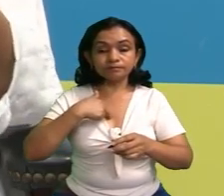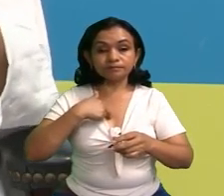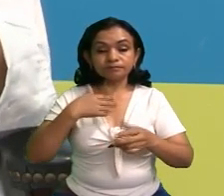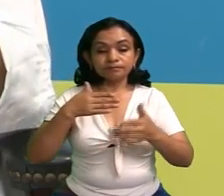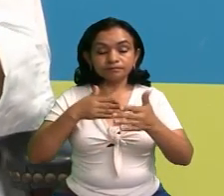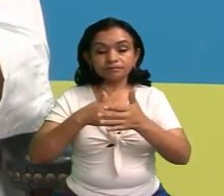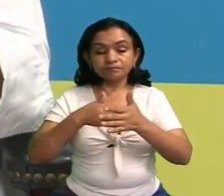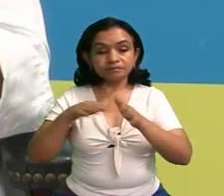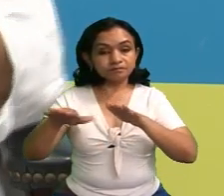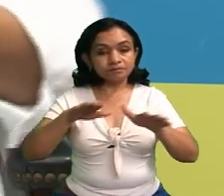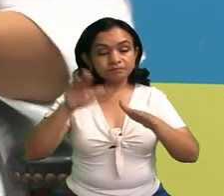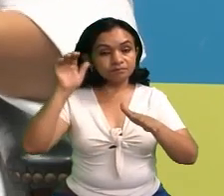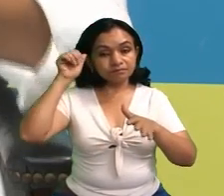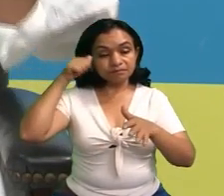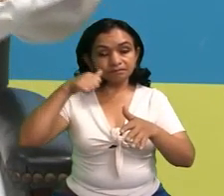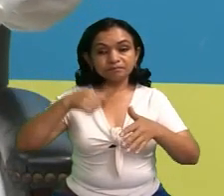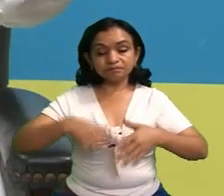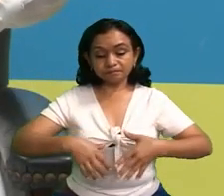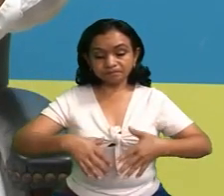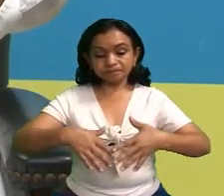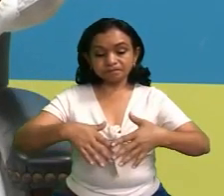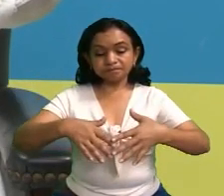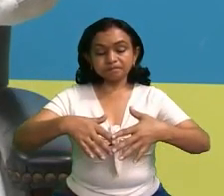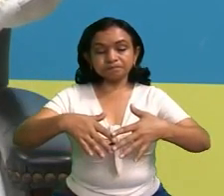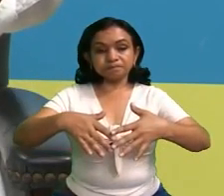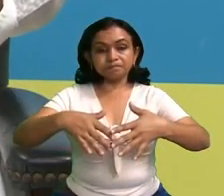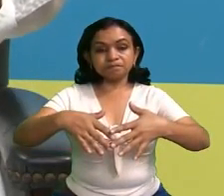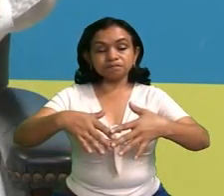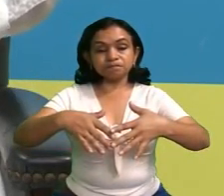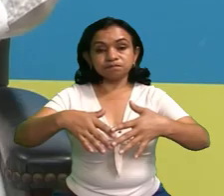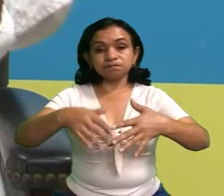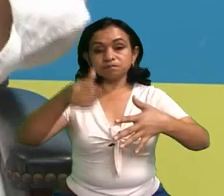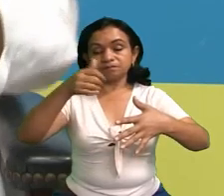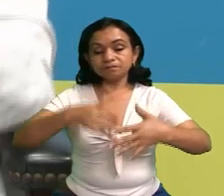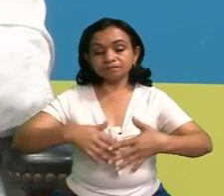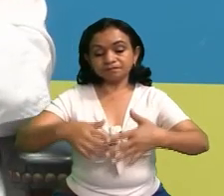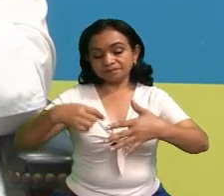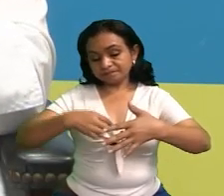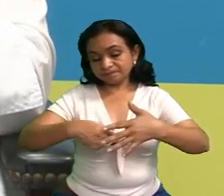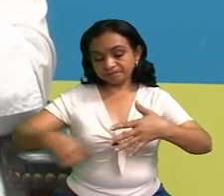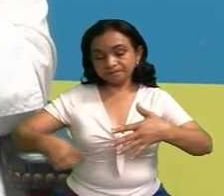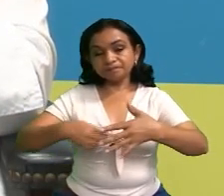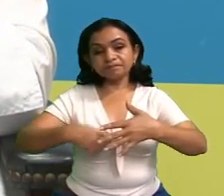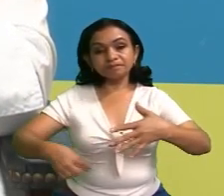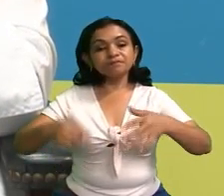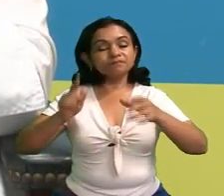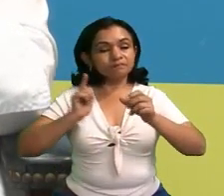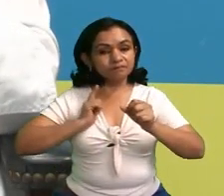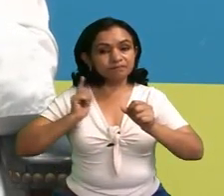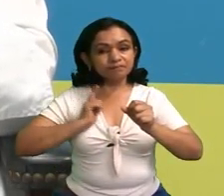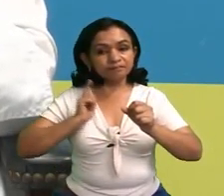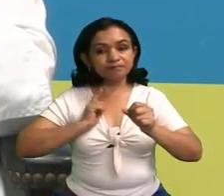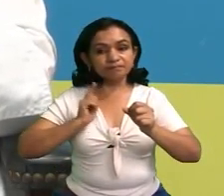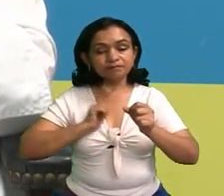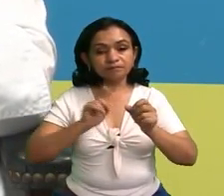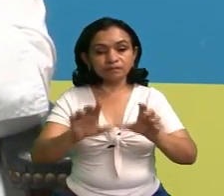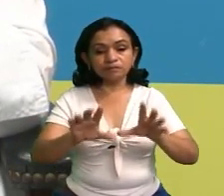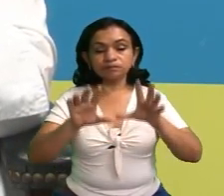líquidos, que esto se llama citis, entonces que se le distiende de puro líquido el abdomen, también pueden aparecer estrías. En los